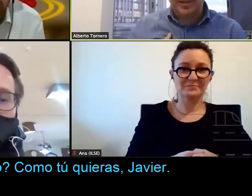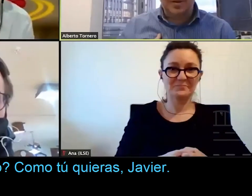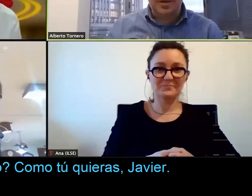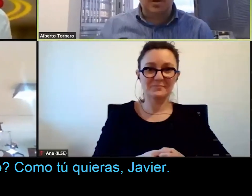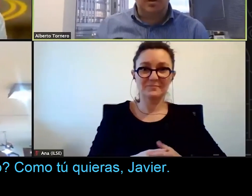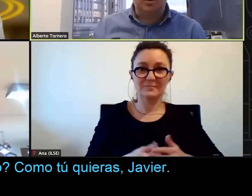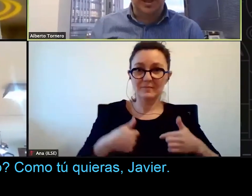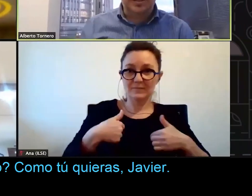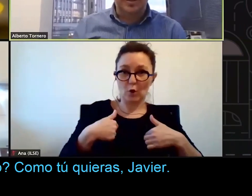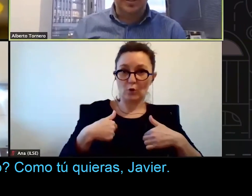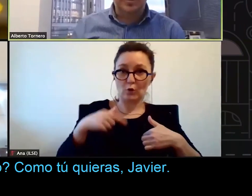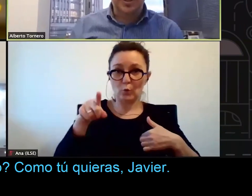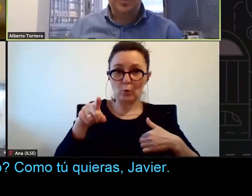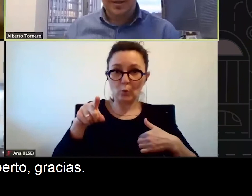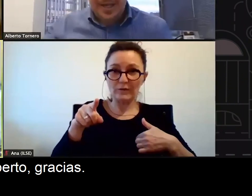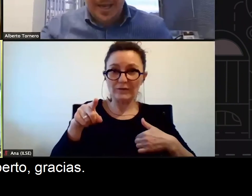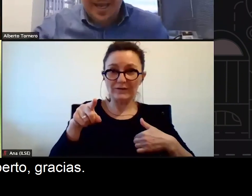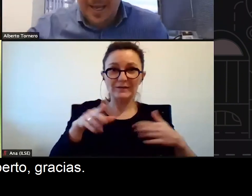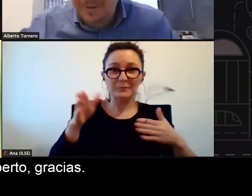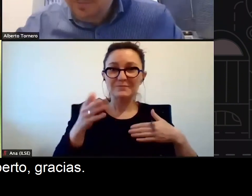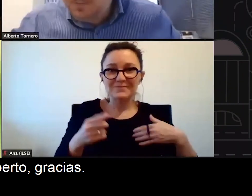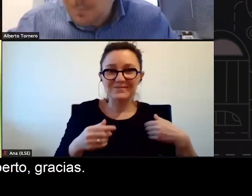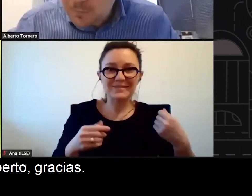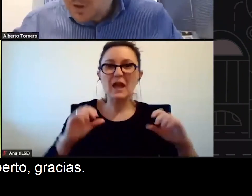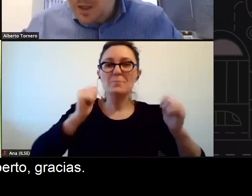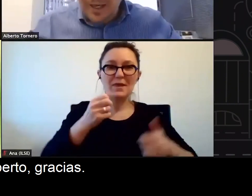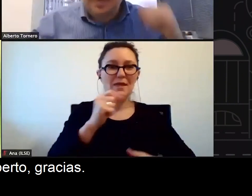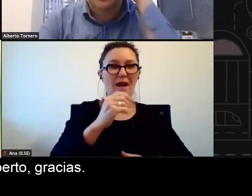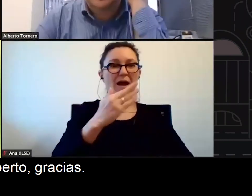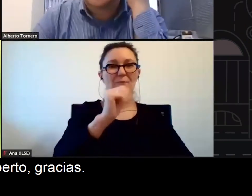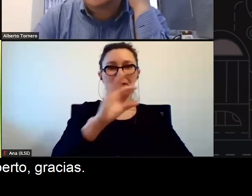¿Quieres que empiece yo? Como tú quieras, Javier. ¿Sí? Empieza, Alberto, gracias.